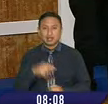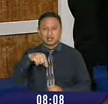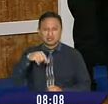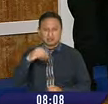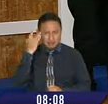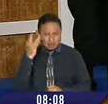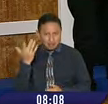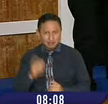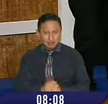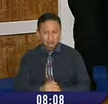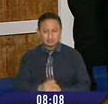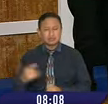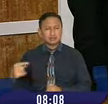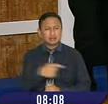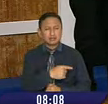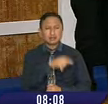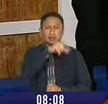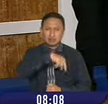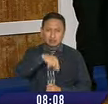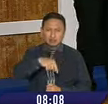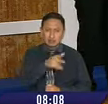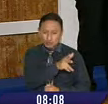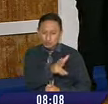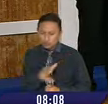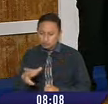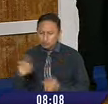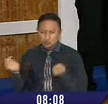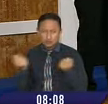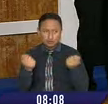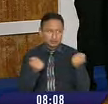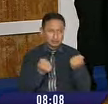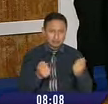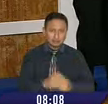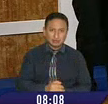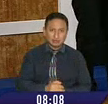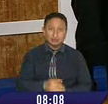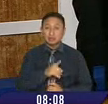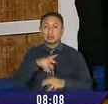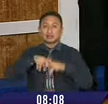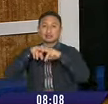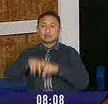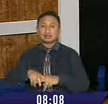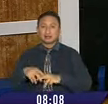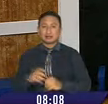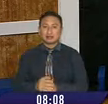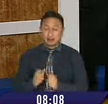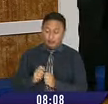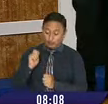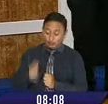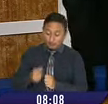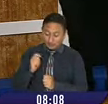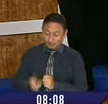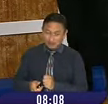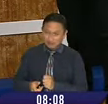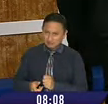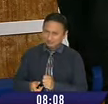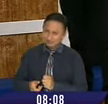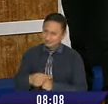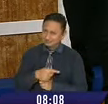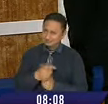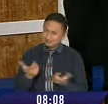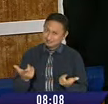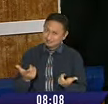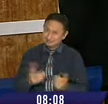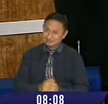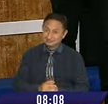la atención cuando se necesita que estos individuos estén en el control de la ciudadanía, estén en la licorería, no han de estar jugando cartas, ¿no? Oiga, sí, bueno, ahí